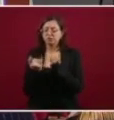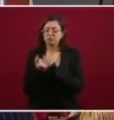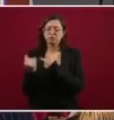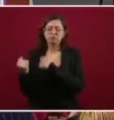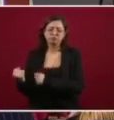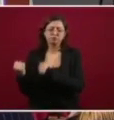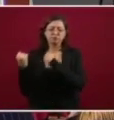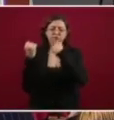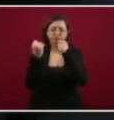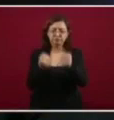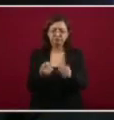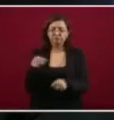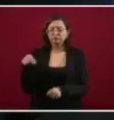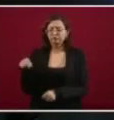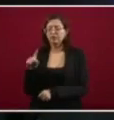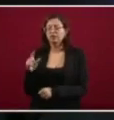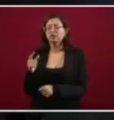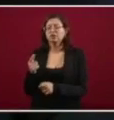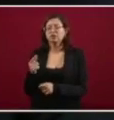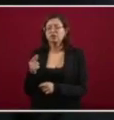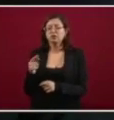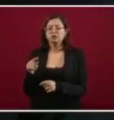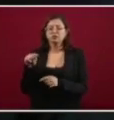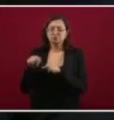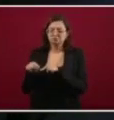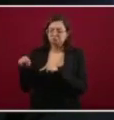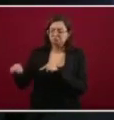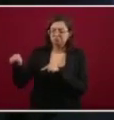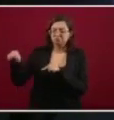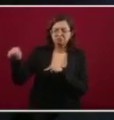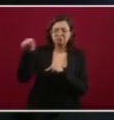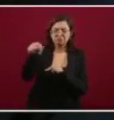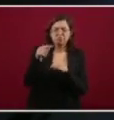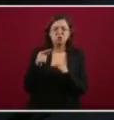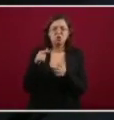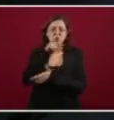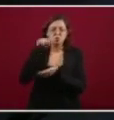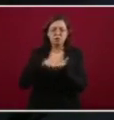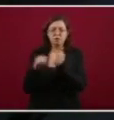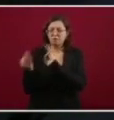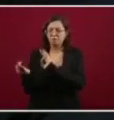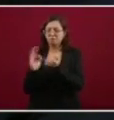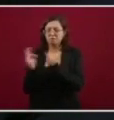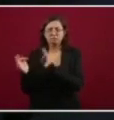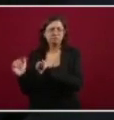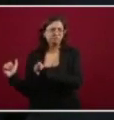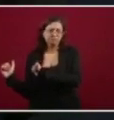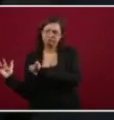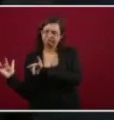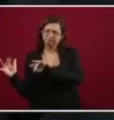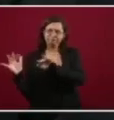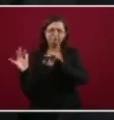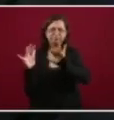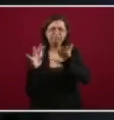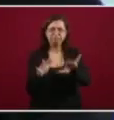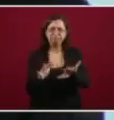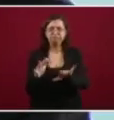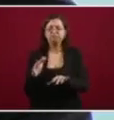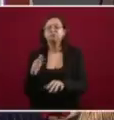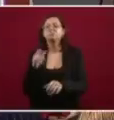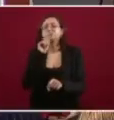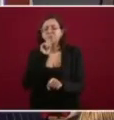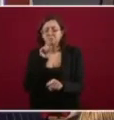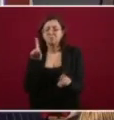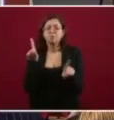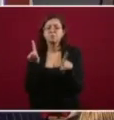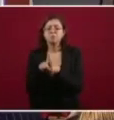de Zaragoza, de Janos y de Moctezuma rumbo al lugar de los hechos y